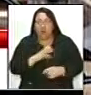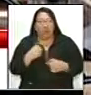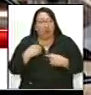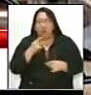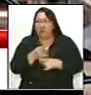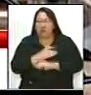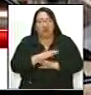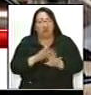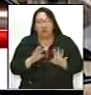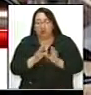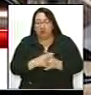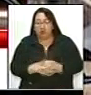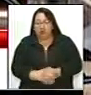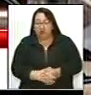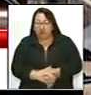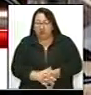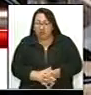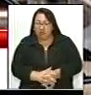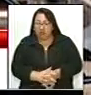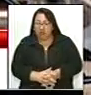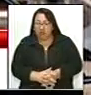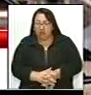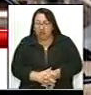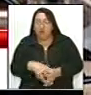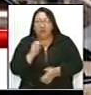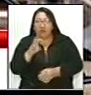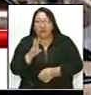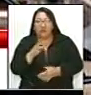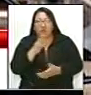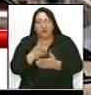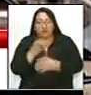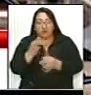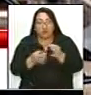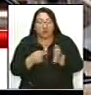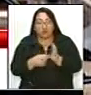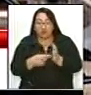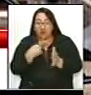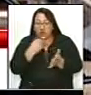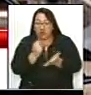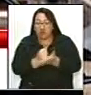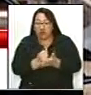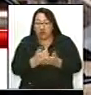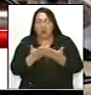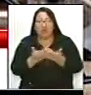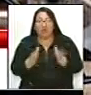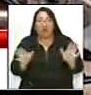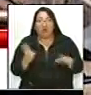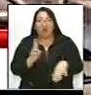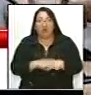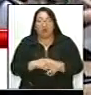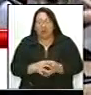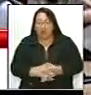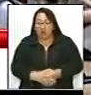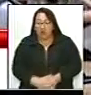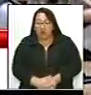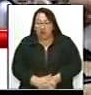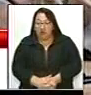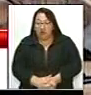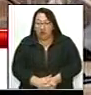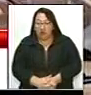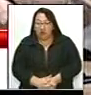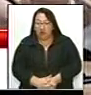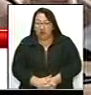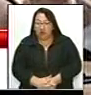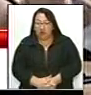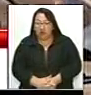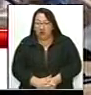al criterio de conciencia porque lo dice la sentencia, pero tampoco es abrir la cancha al transfugismo. Gracias.